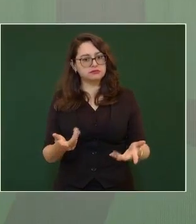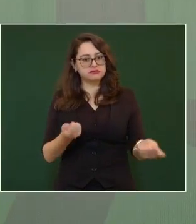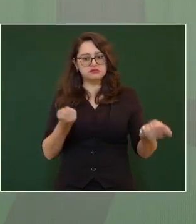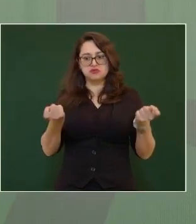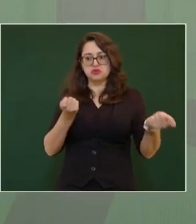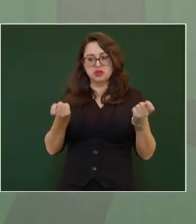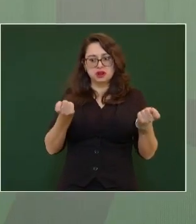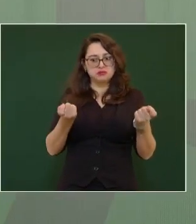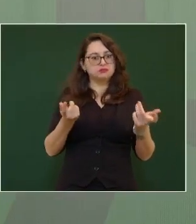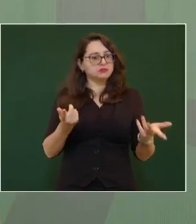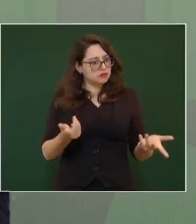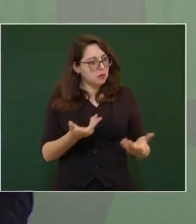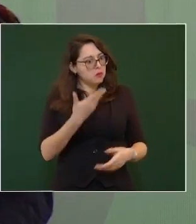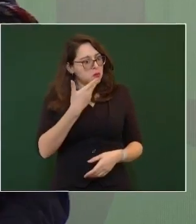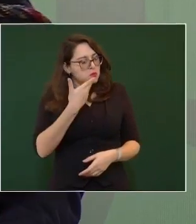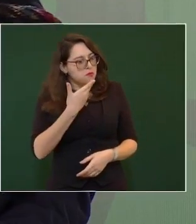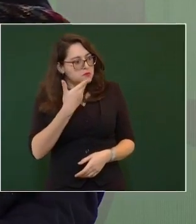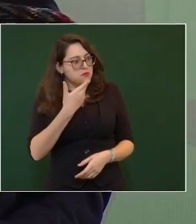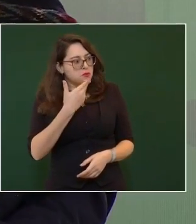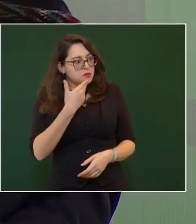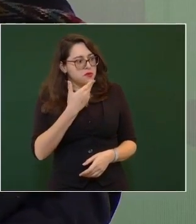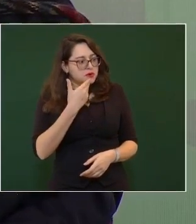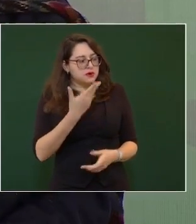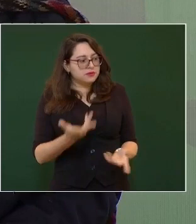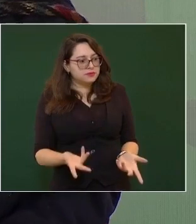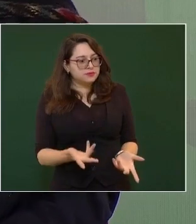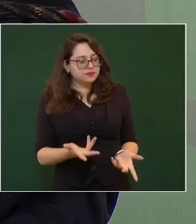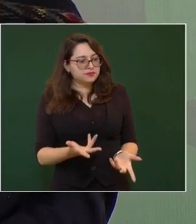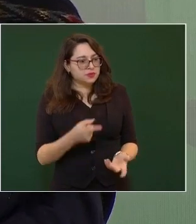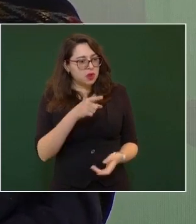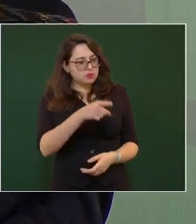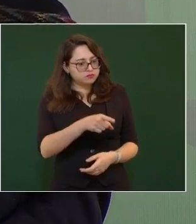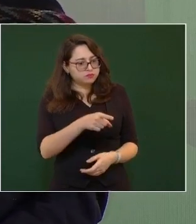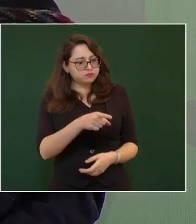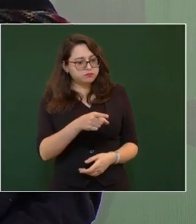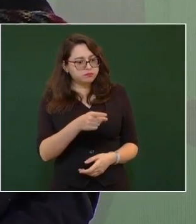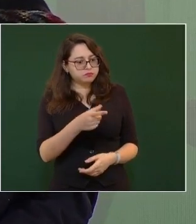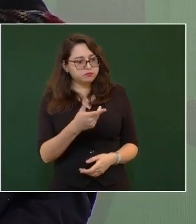que con todo ese potencial de gente